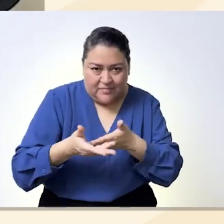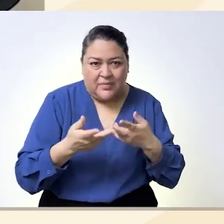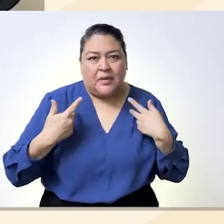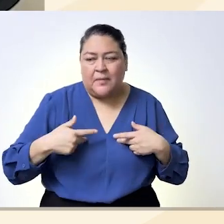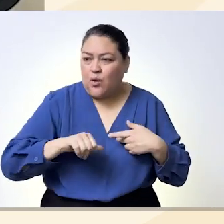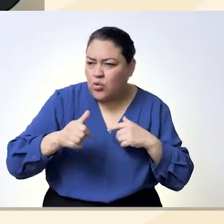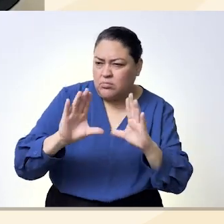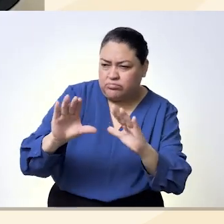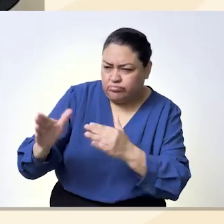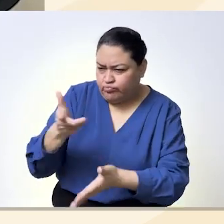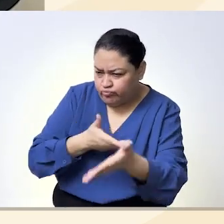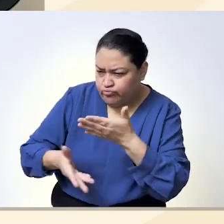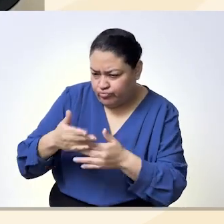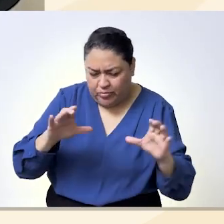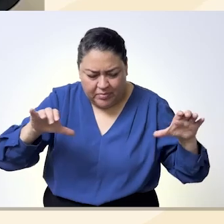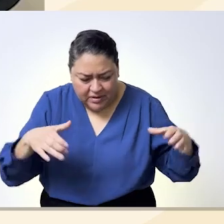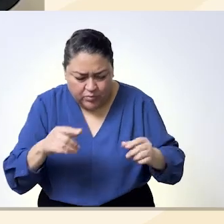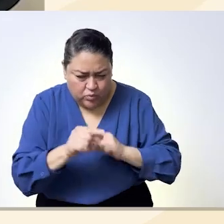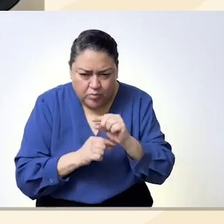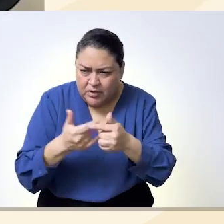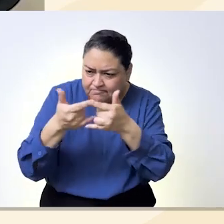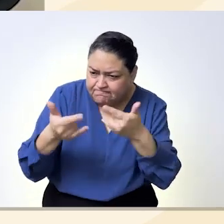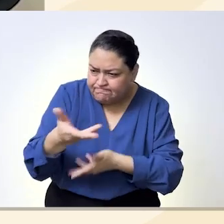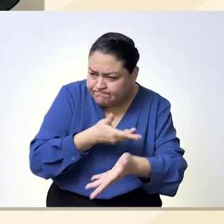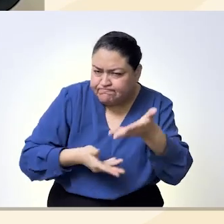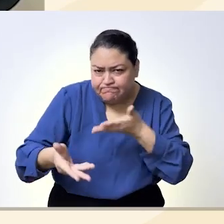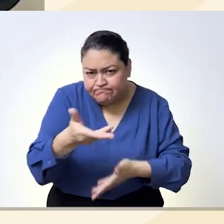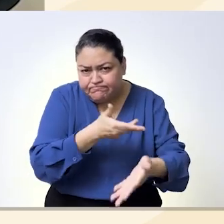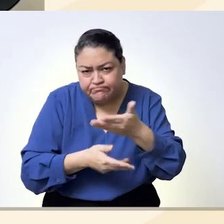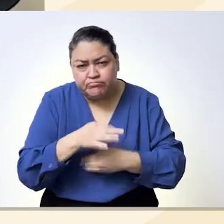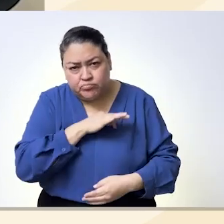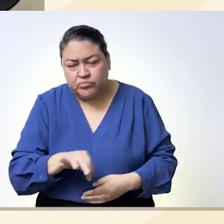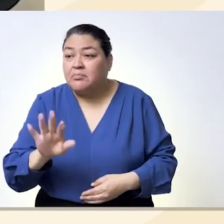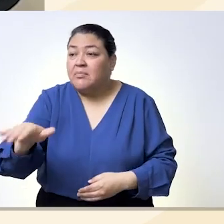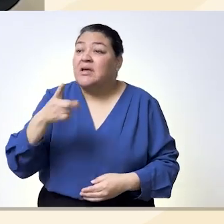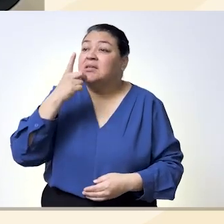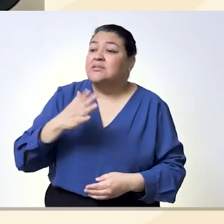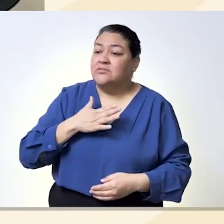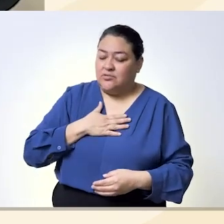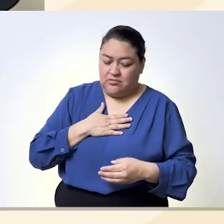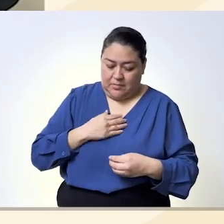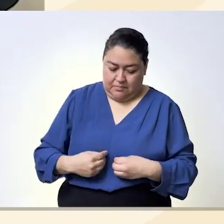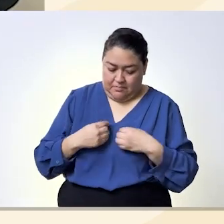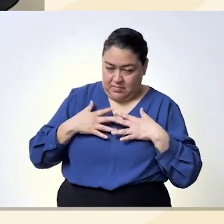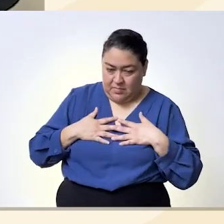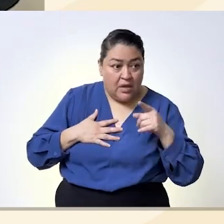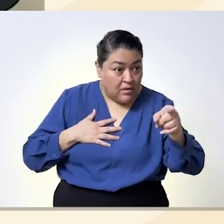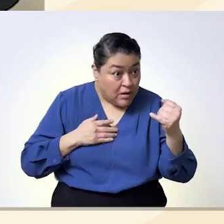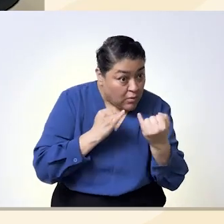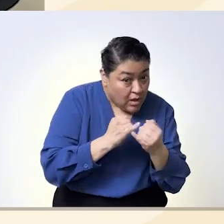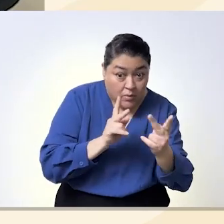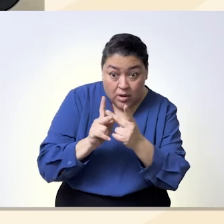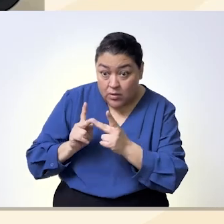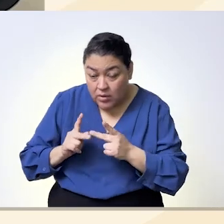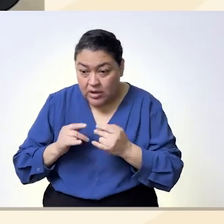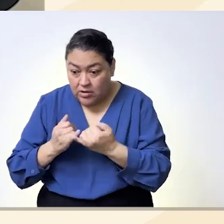colectivizar experiencias y también para poder decir como, me pasó esto, y decir como, pues no, a mí también, ¿no? O sea, creo que las violencias que hemos vivido por ser neurodivergentes,